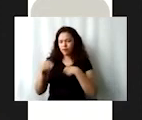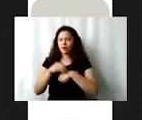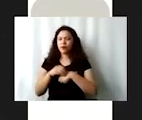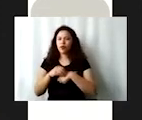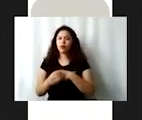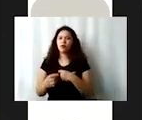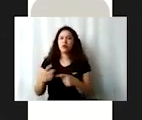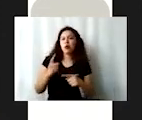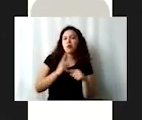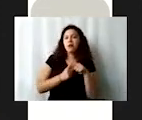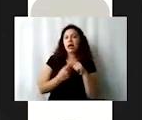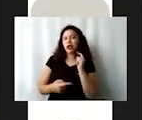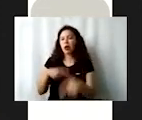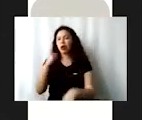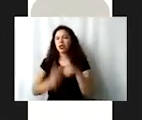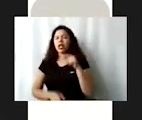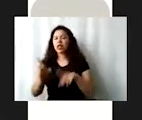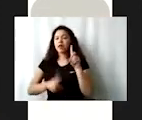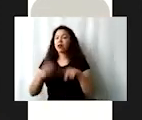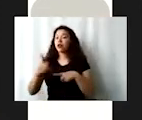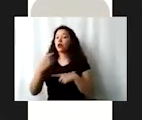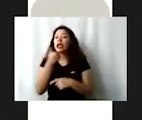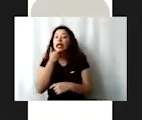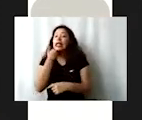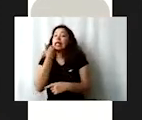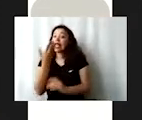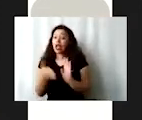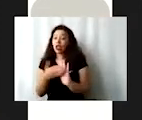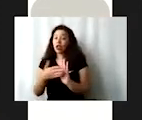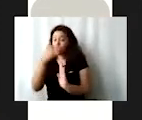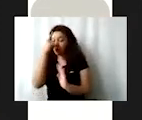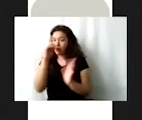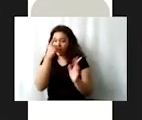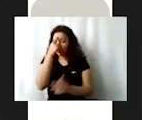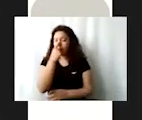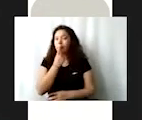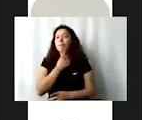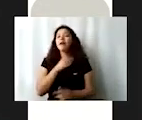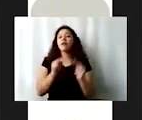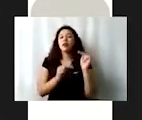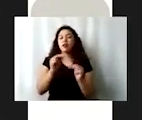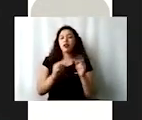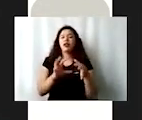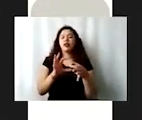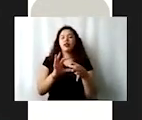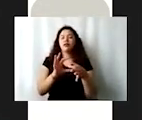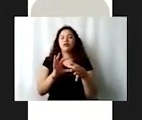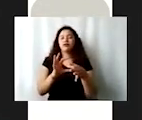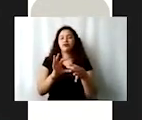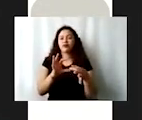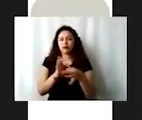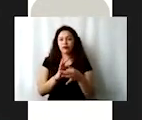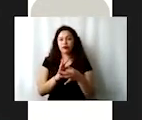quitar dependiendo de lo que tú quieras construir en torno a la descripción de tu puesto. Como ustedes ven, aquí